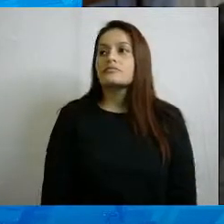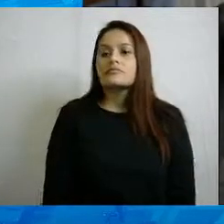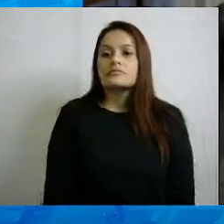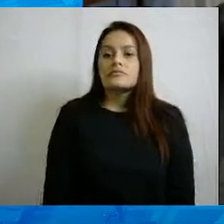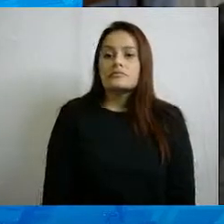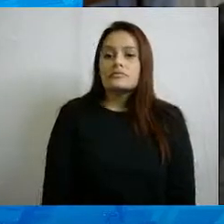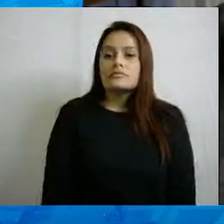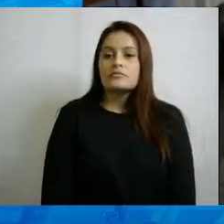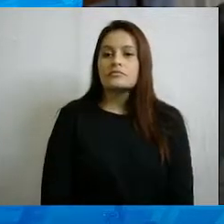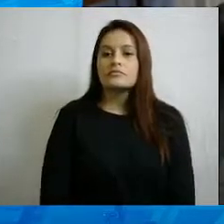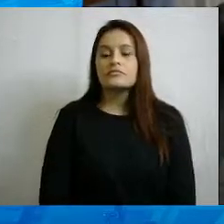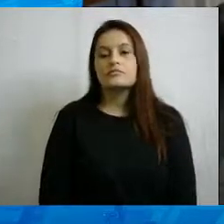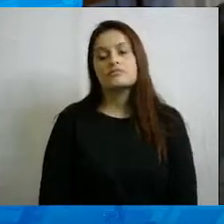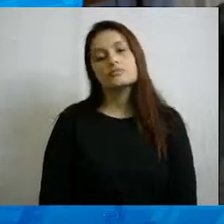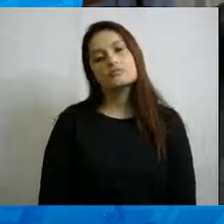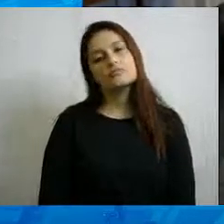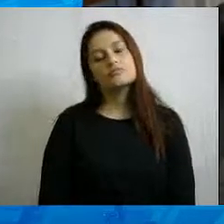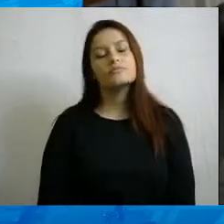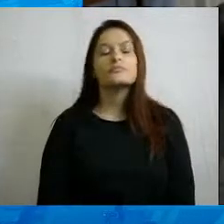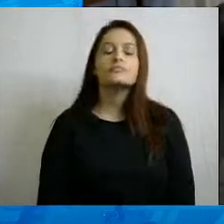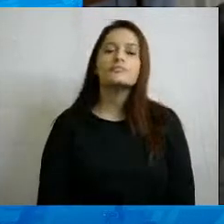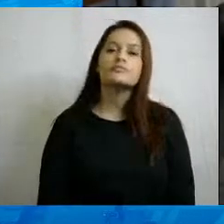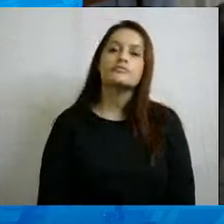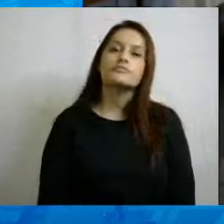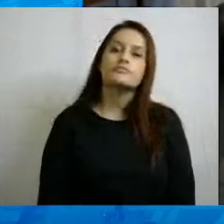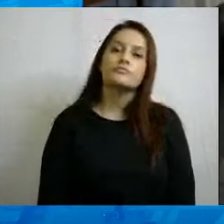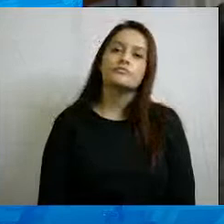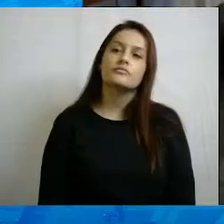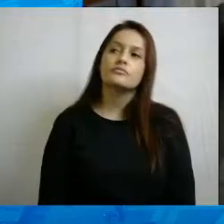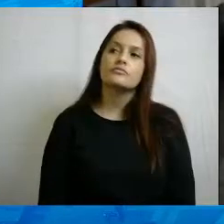para usted y todas las familias que están hoy día siendo afectadas.